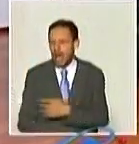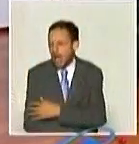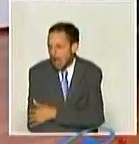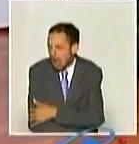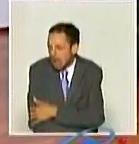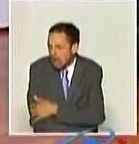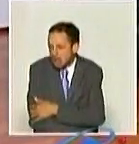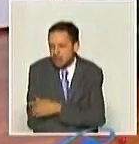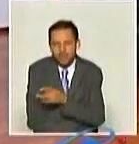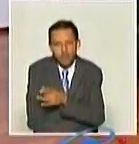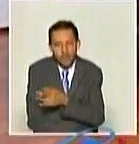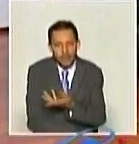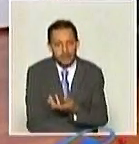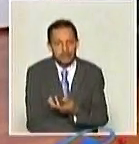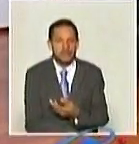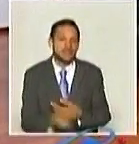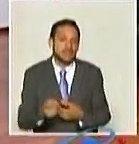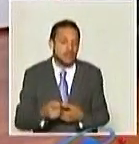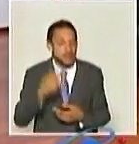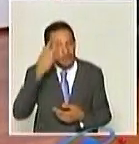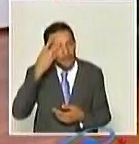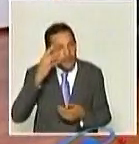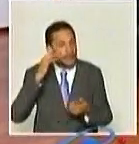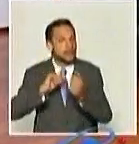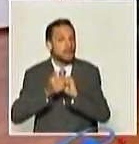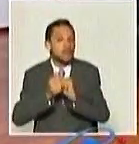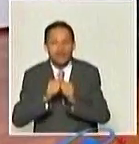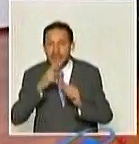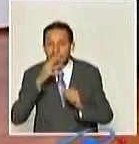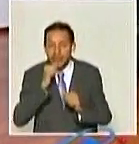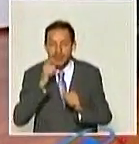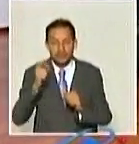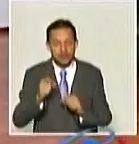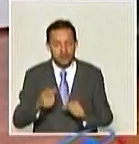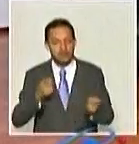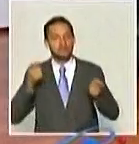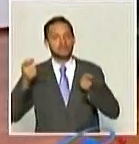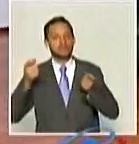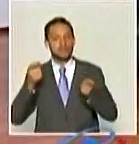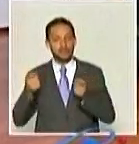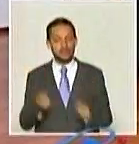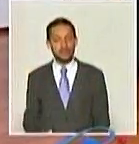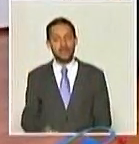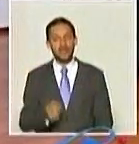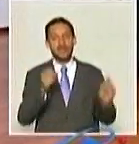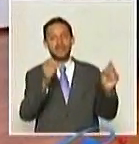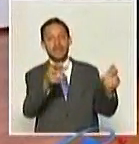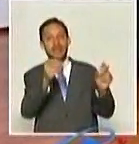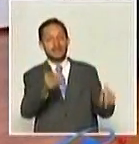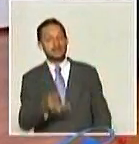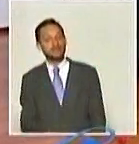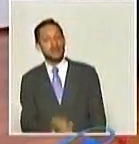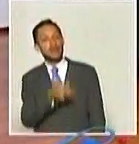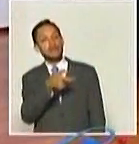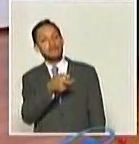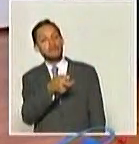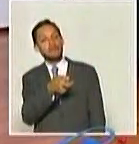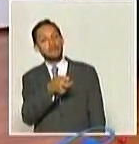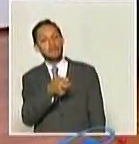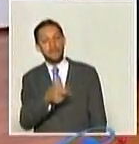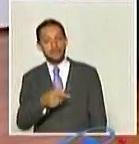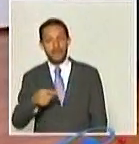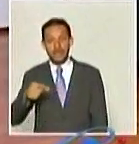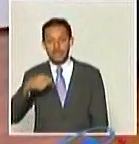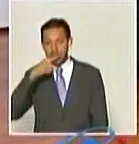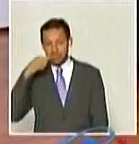siquiera este ejercicio tenemos ya nosotros que hacer. Manejamos todo con un control remoto. nos mantenemos sentados, o sea que tenemos que levantarnos a